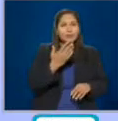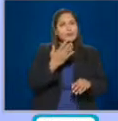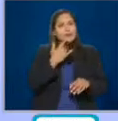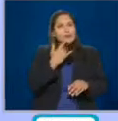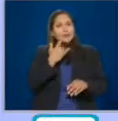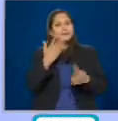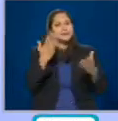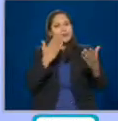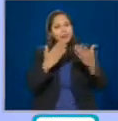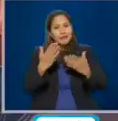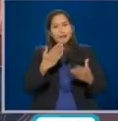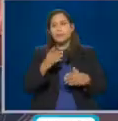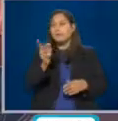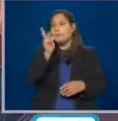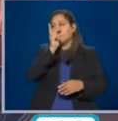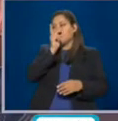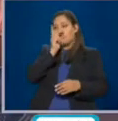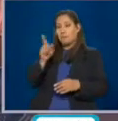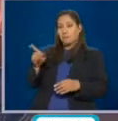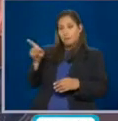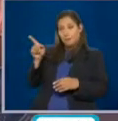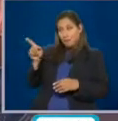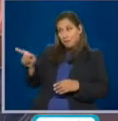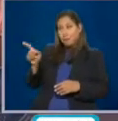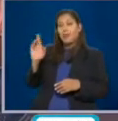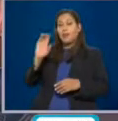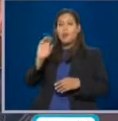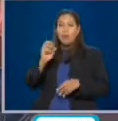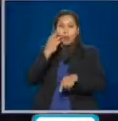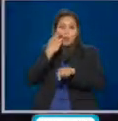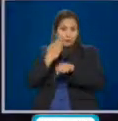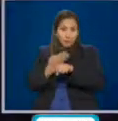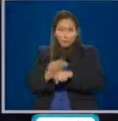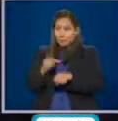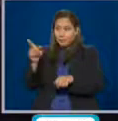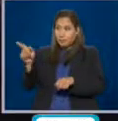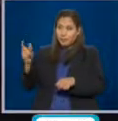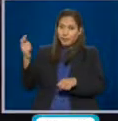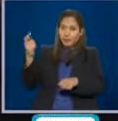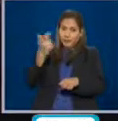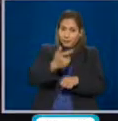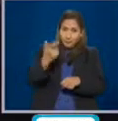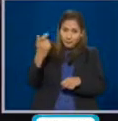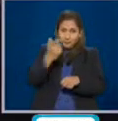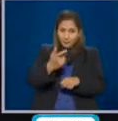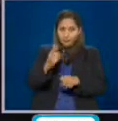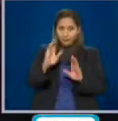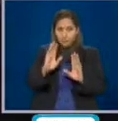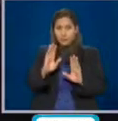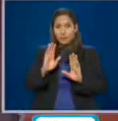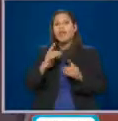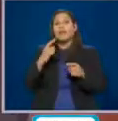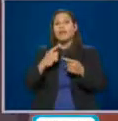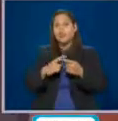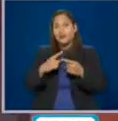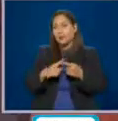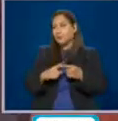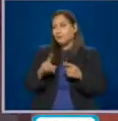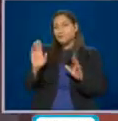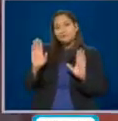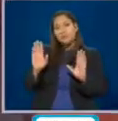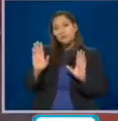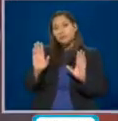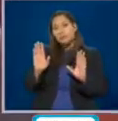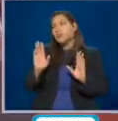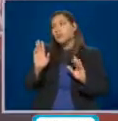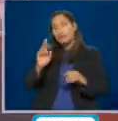exterior, y el papá o la persona que está haciendo la función paterna, dice, bueno, pues voy